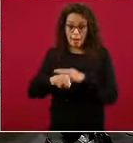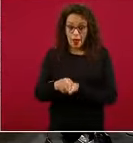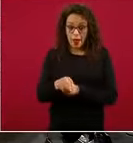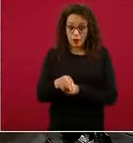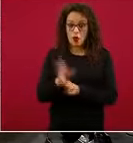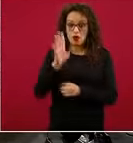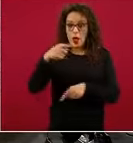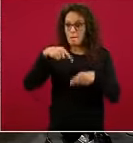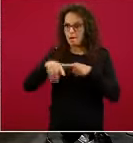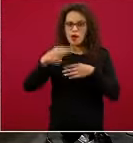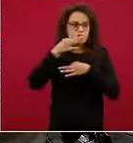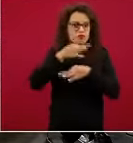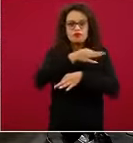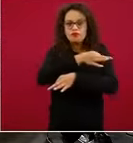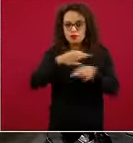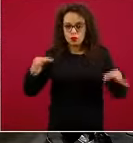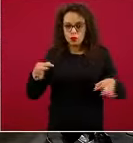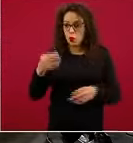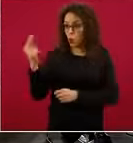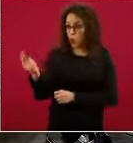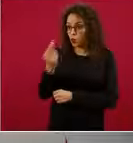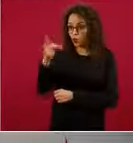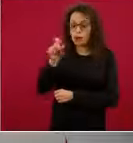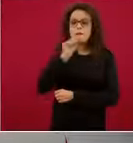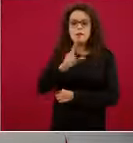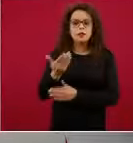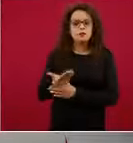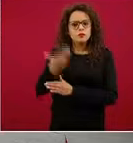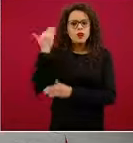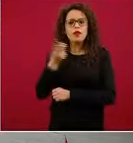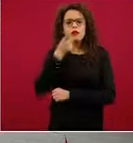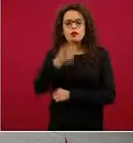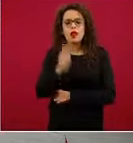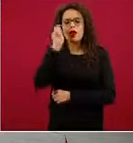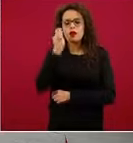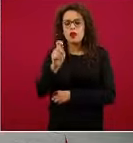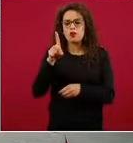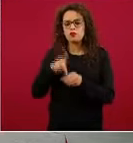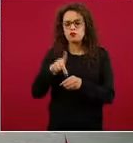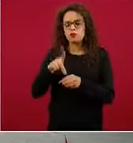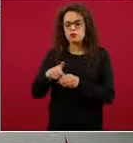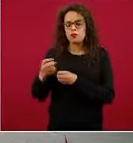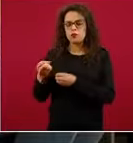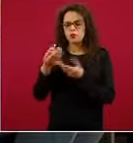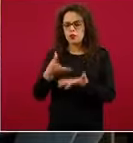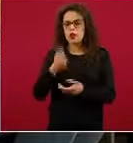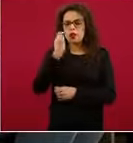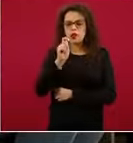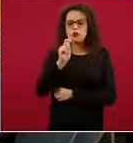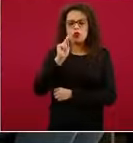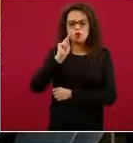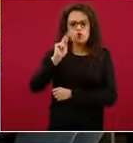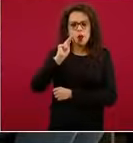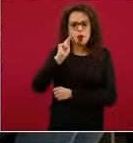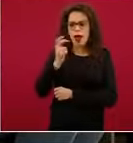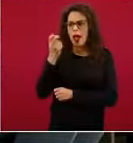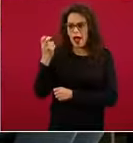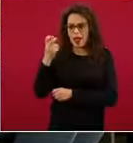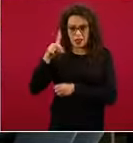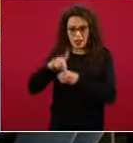están anunciando, ustedes, el gobierno federal había anunciado también la donación de unas pruebas que hicieron. Quiero saber si esta donación y las